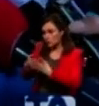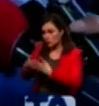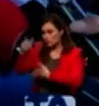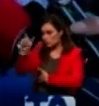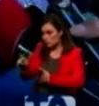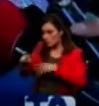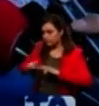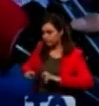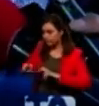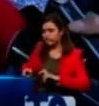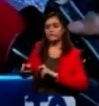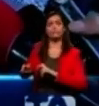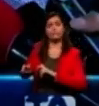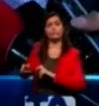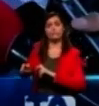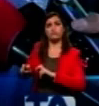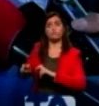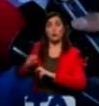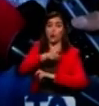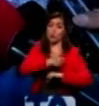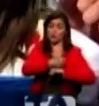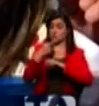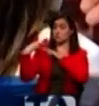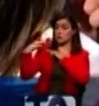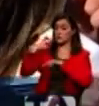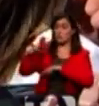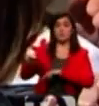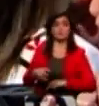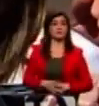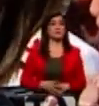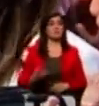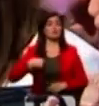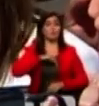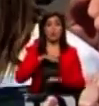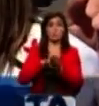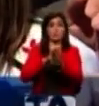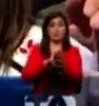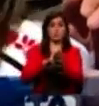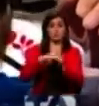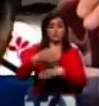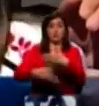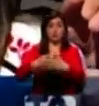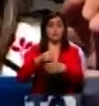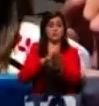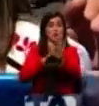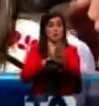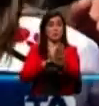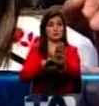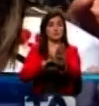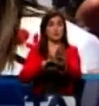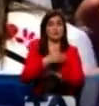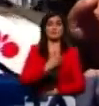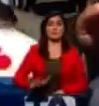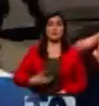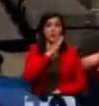caso de ser necesario, y que los organismos encargados... Respaldaremos a todos aquellos que se han jugado en este proceso, y eso incluye sobre todo al